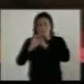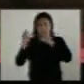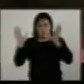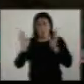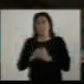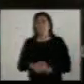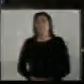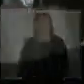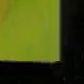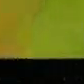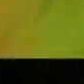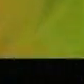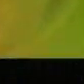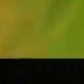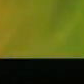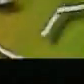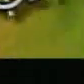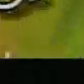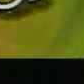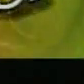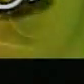más.